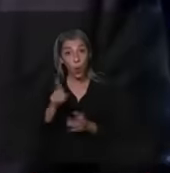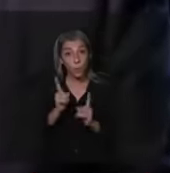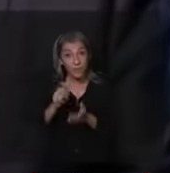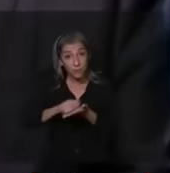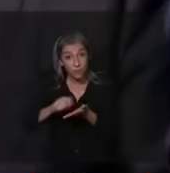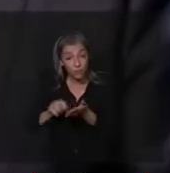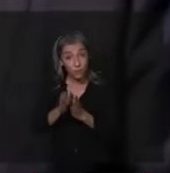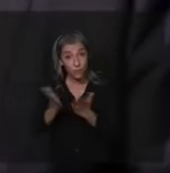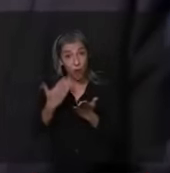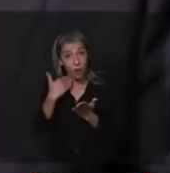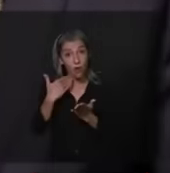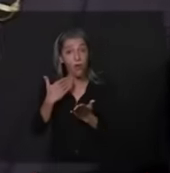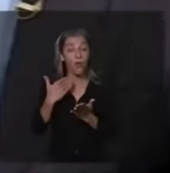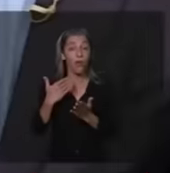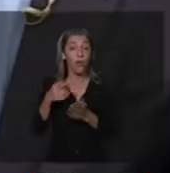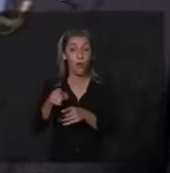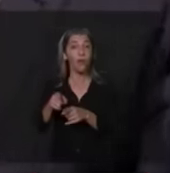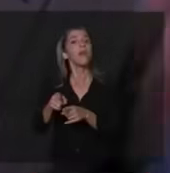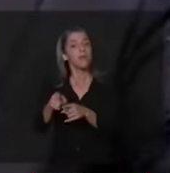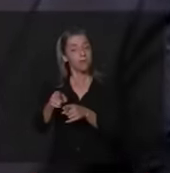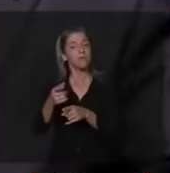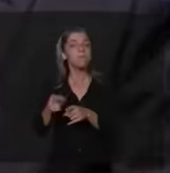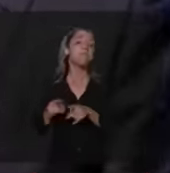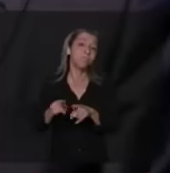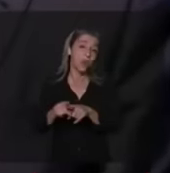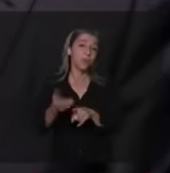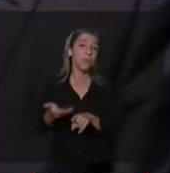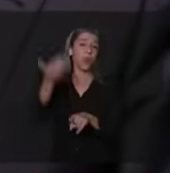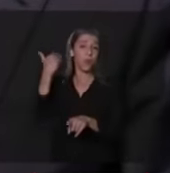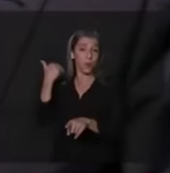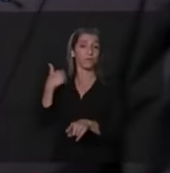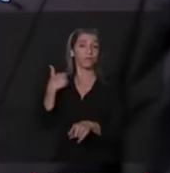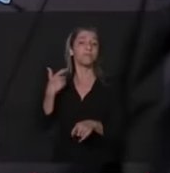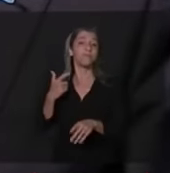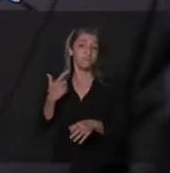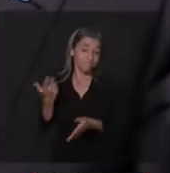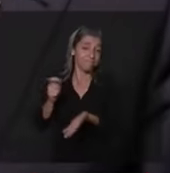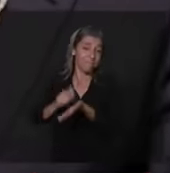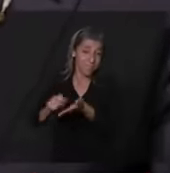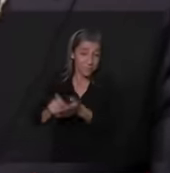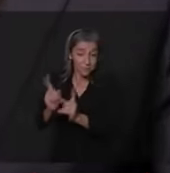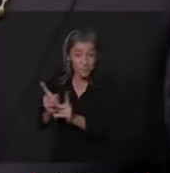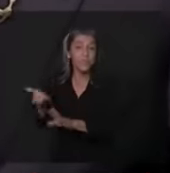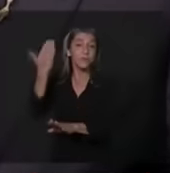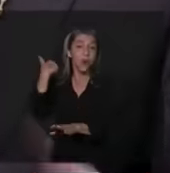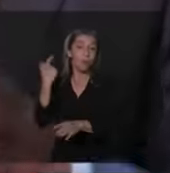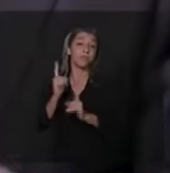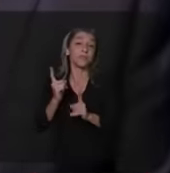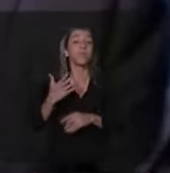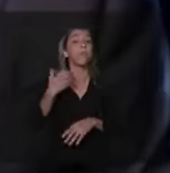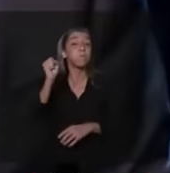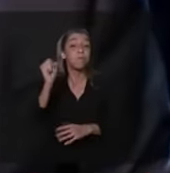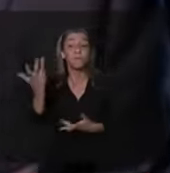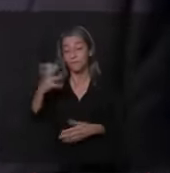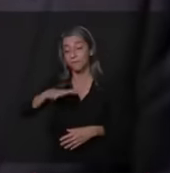que hice en Tigre está prologado y presentado acá en la Argentina por Rudolf Giuliani. Y básicamente tiene que